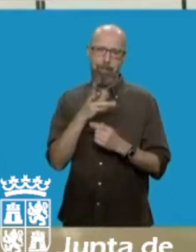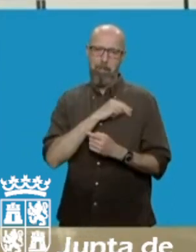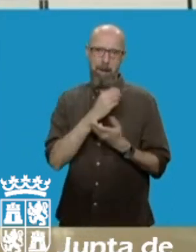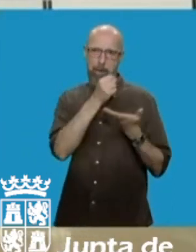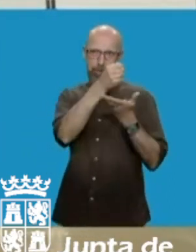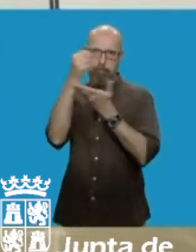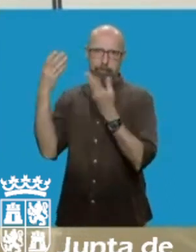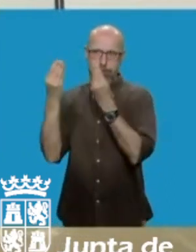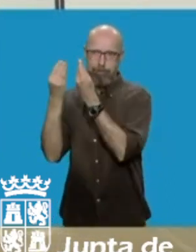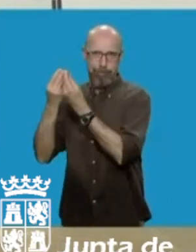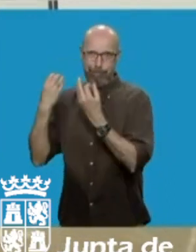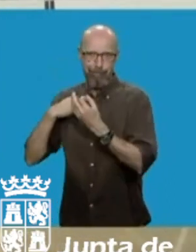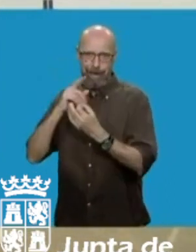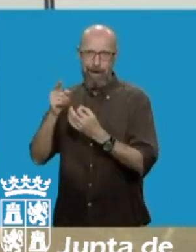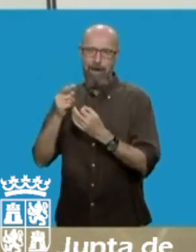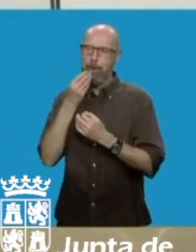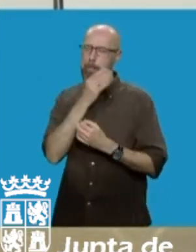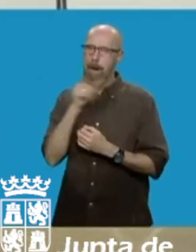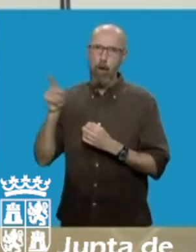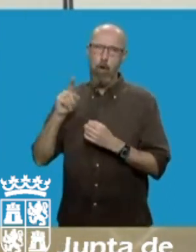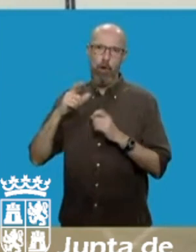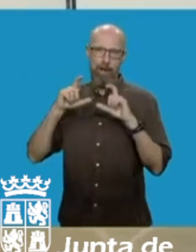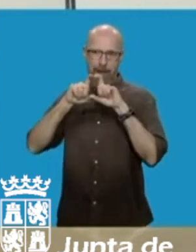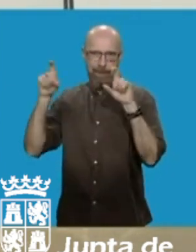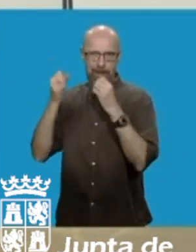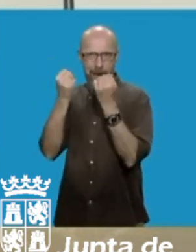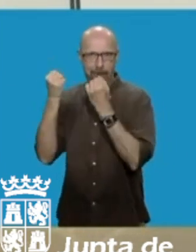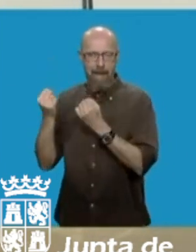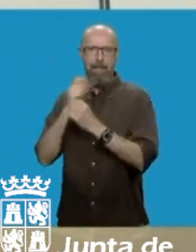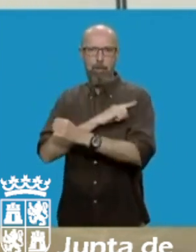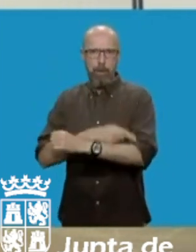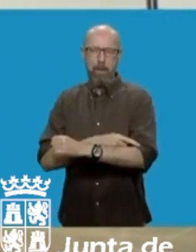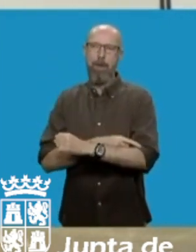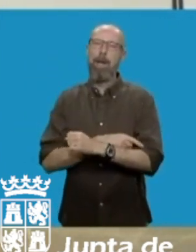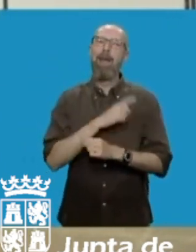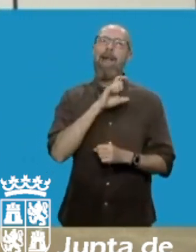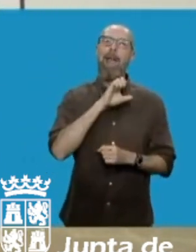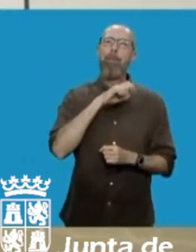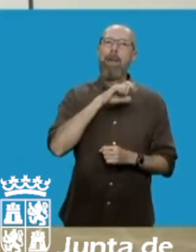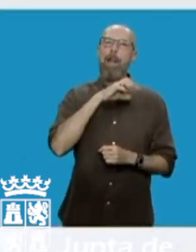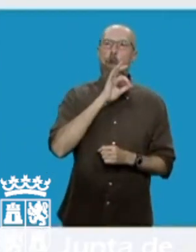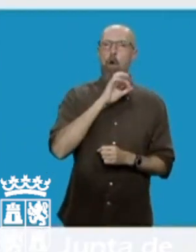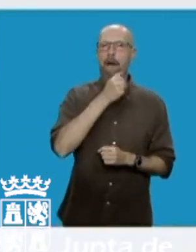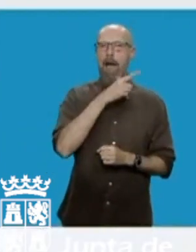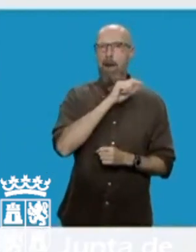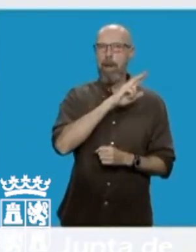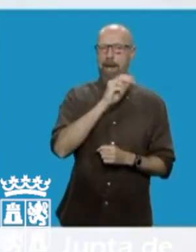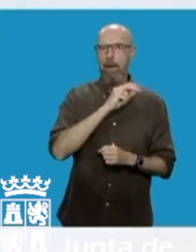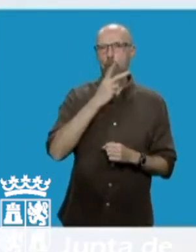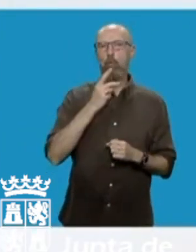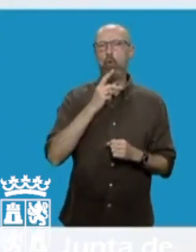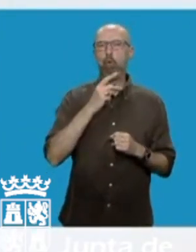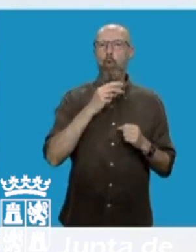títulos. Premio a la mejor entidad deportiva. Entrega el premio don Emilio Álvarez, subdelegado del Gobierno en Valladolid,